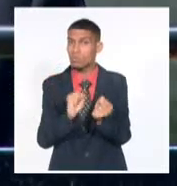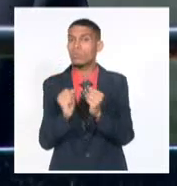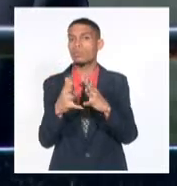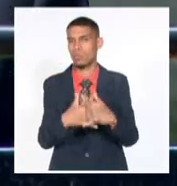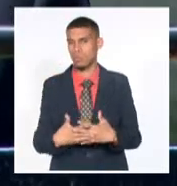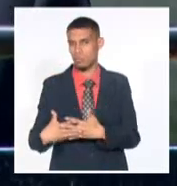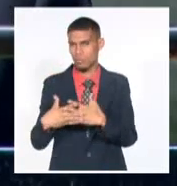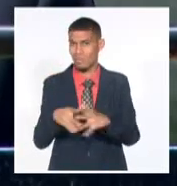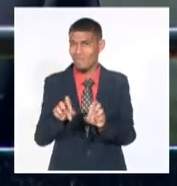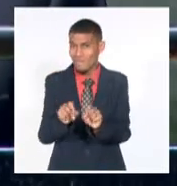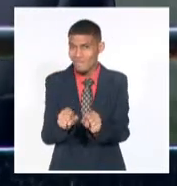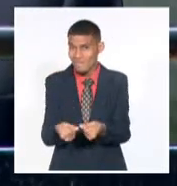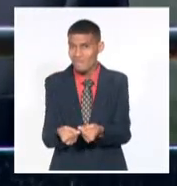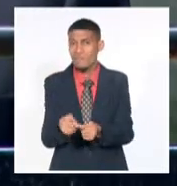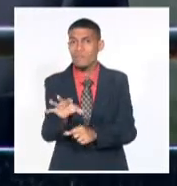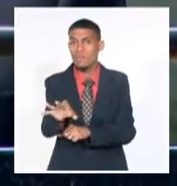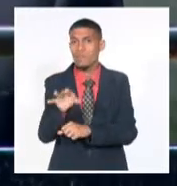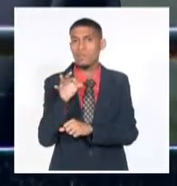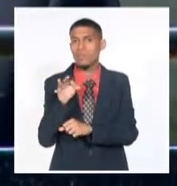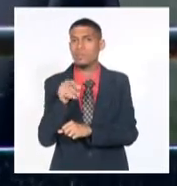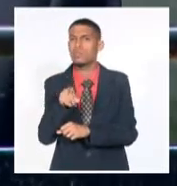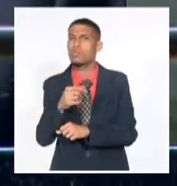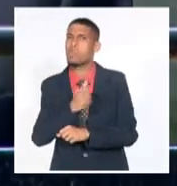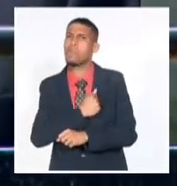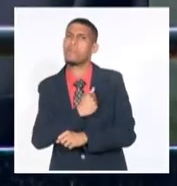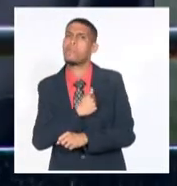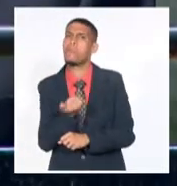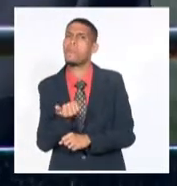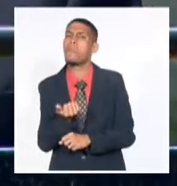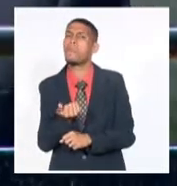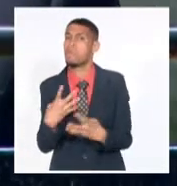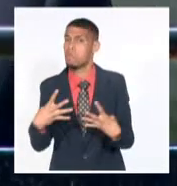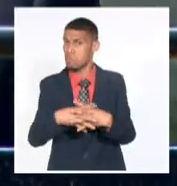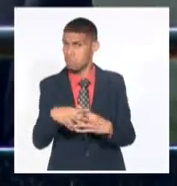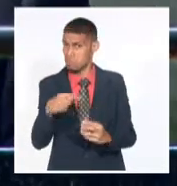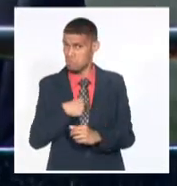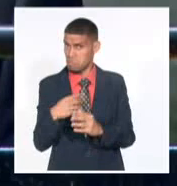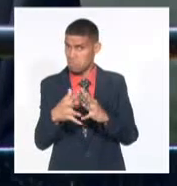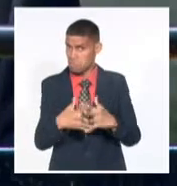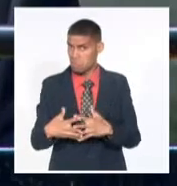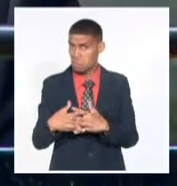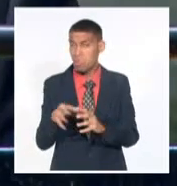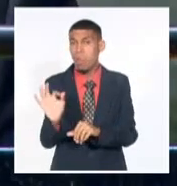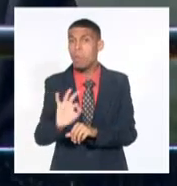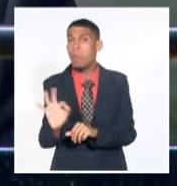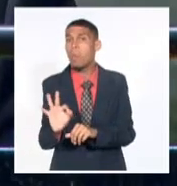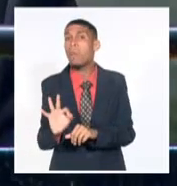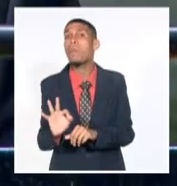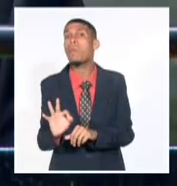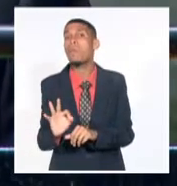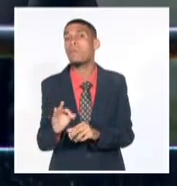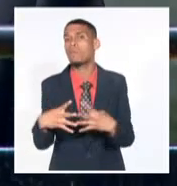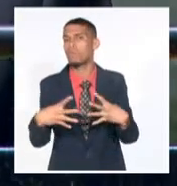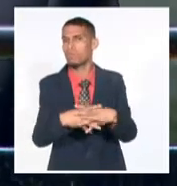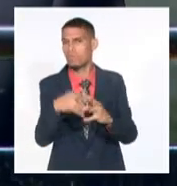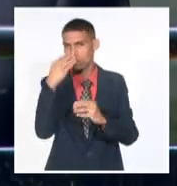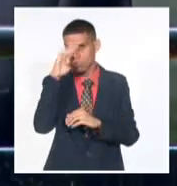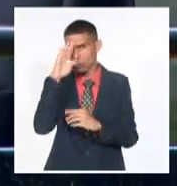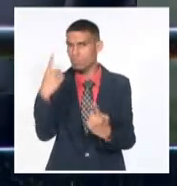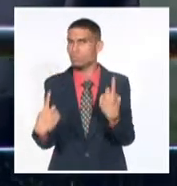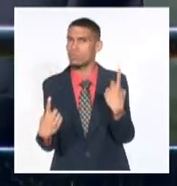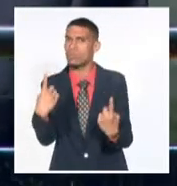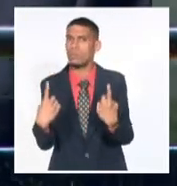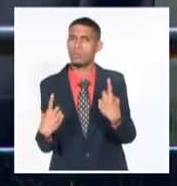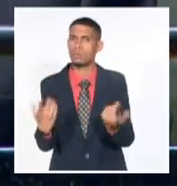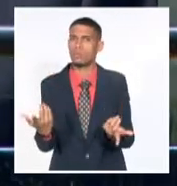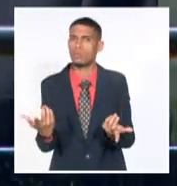elegir entre continuar sus relaciones con los Estados Unidos o mantener sus vínculos con Cuba. Entre